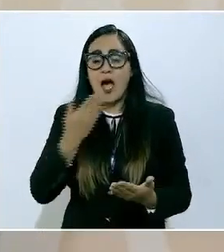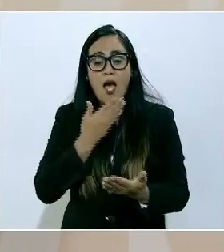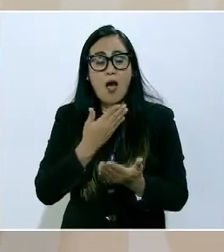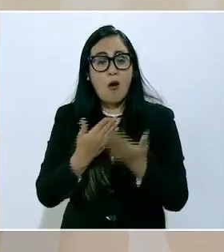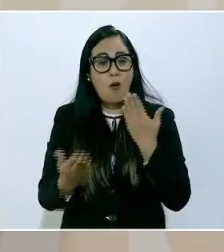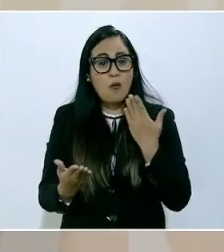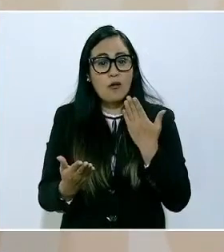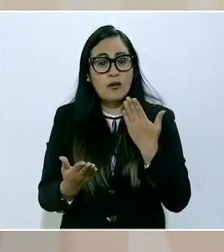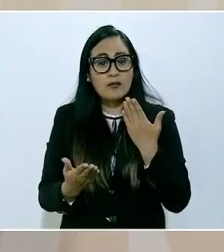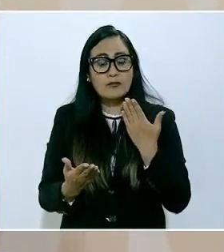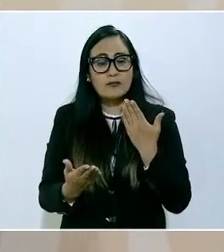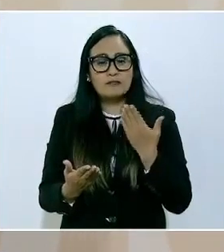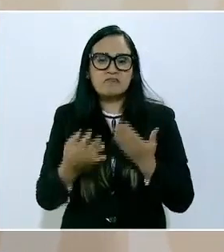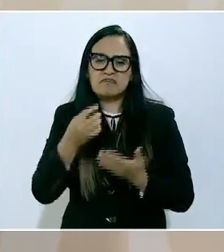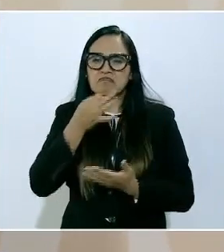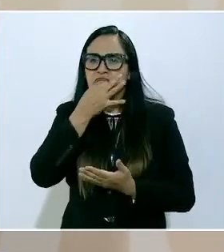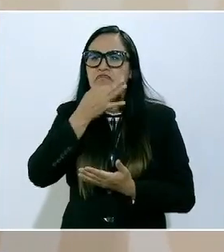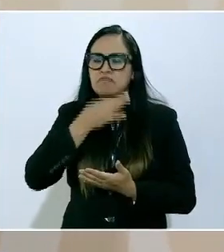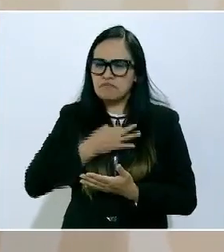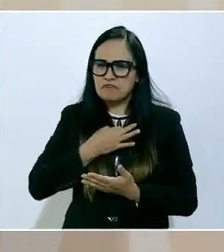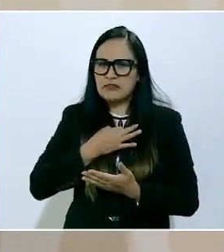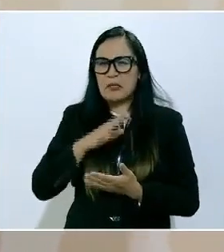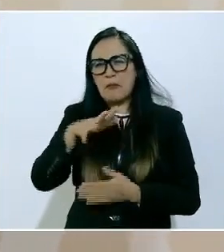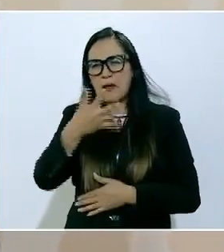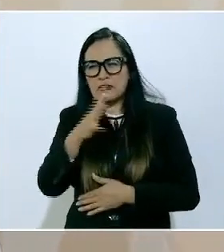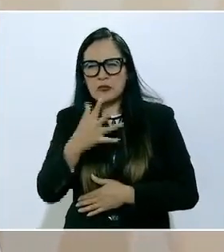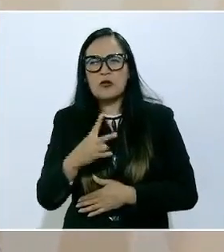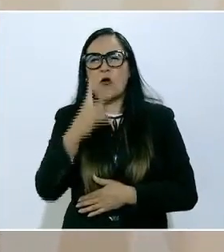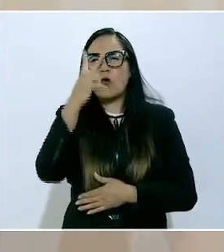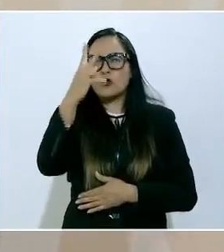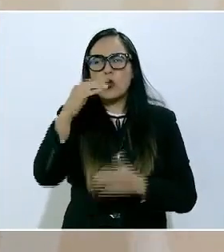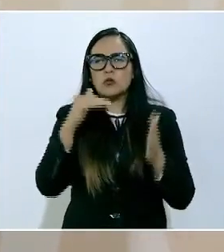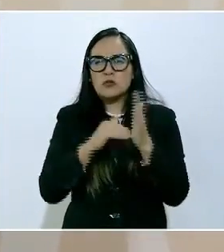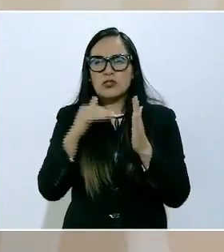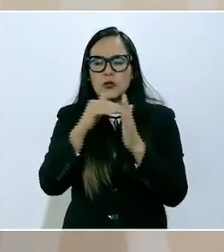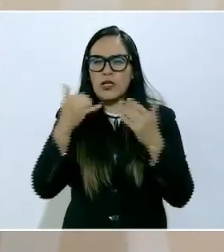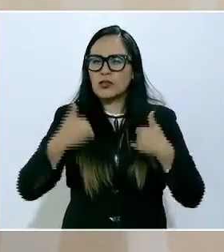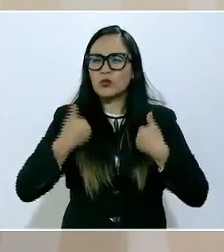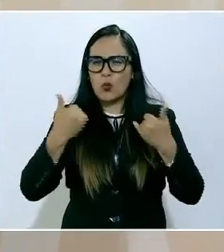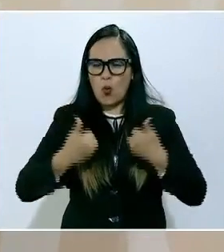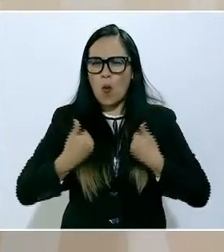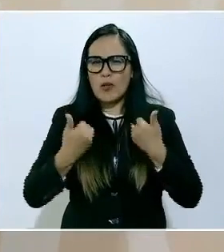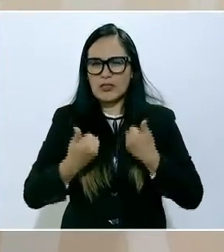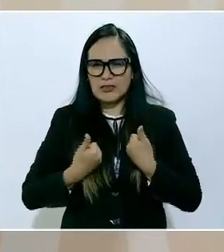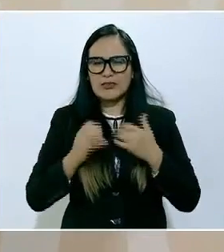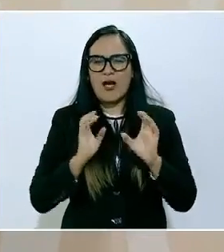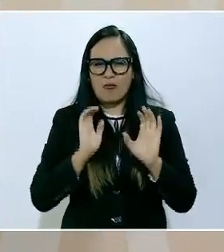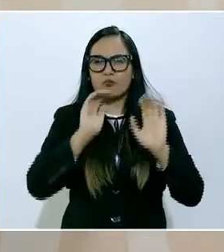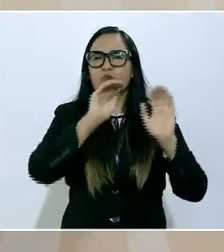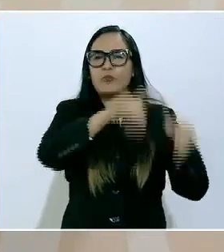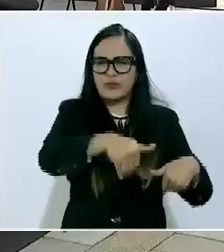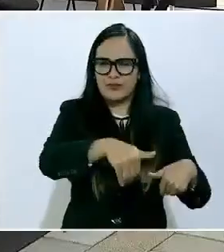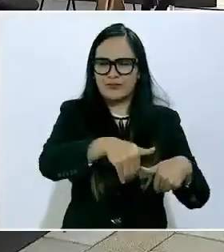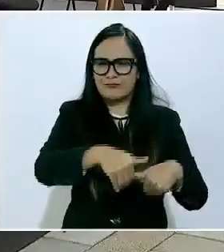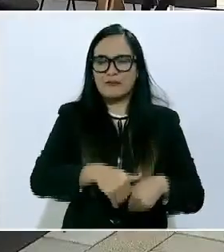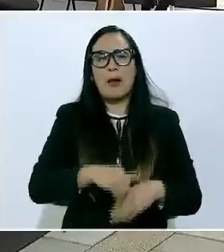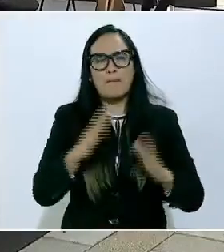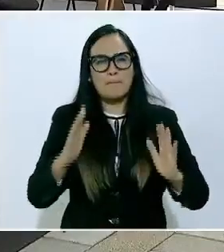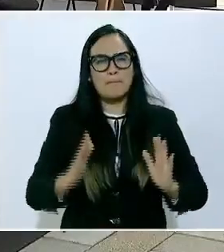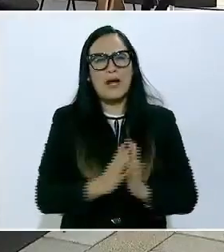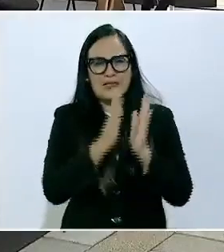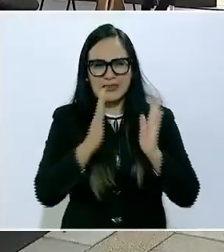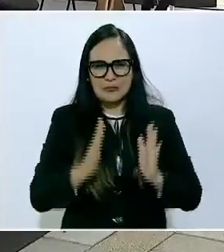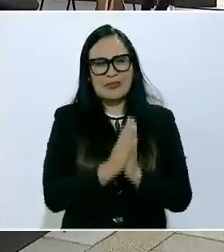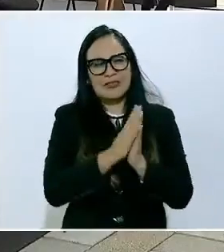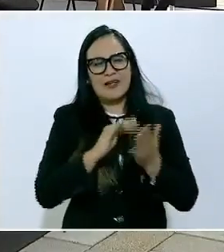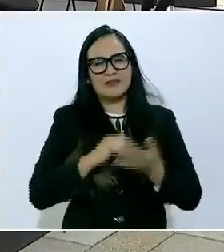informan de que ya son cerca de 2 millones de jóvenes los que